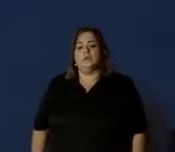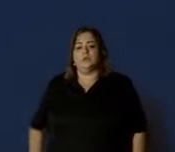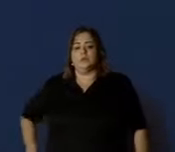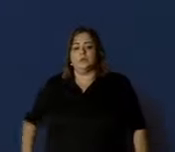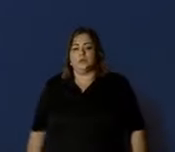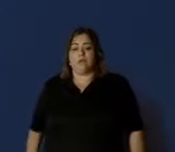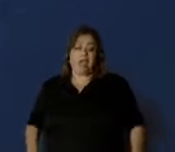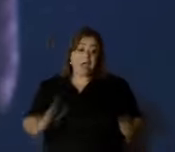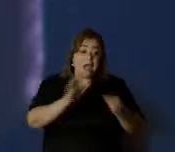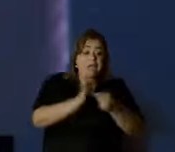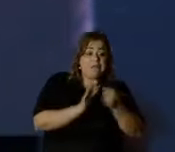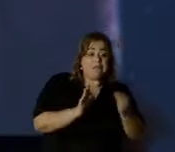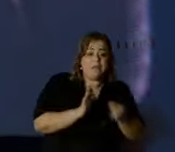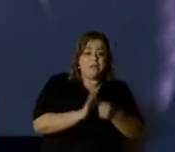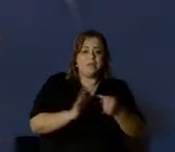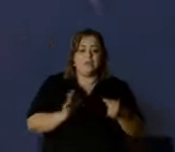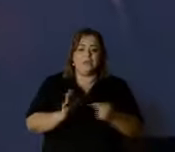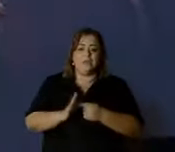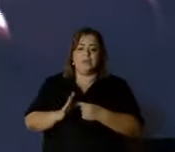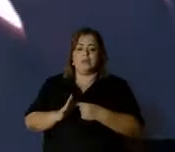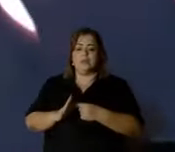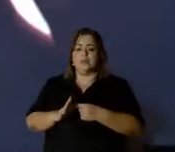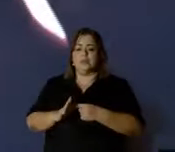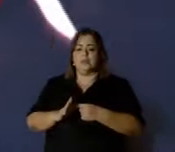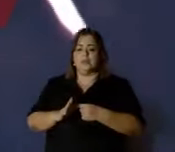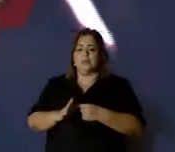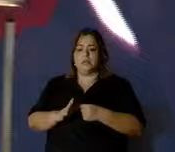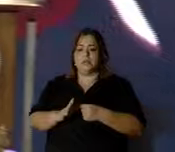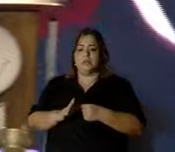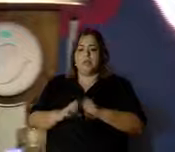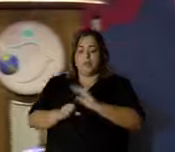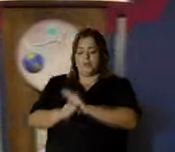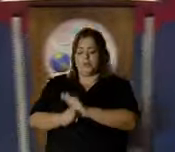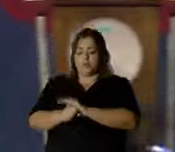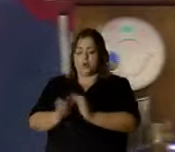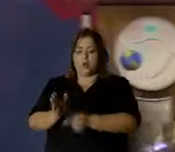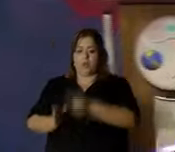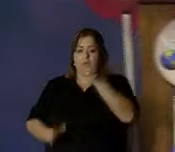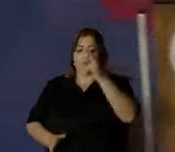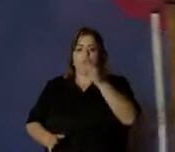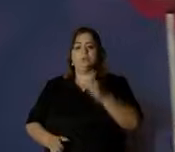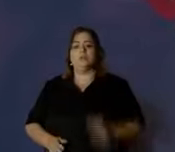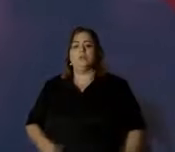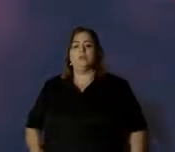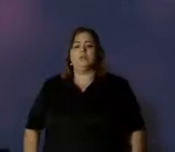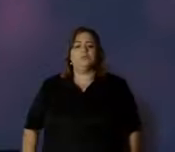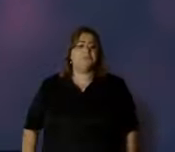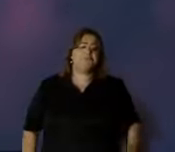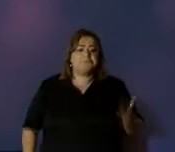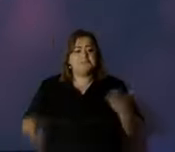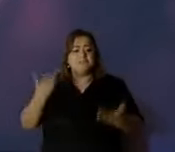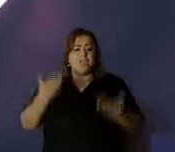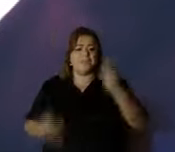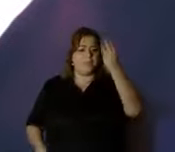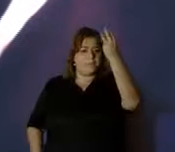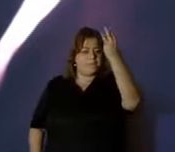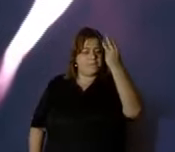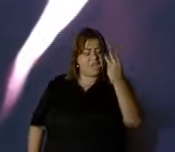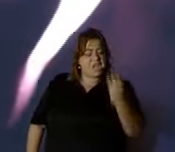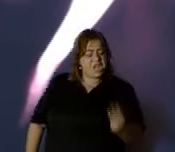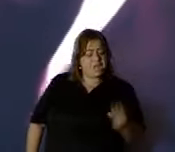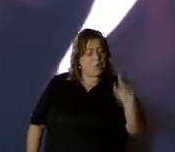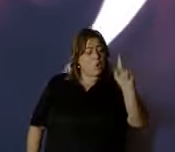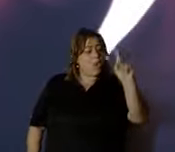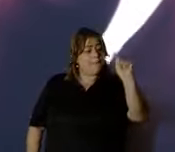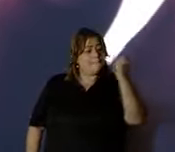diabetes, que si hay alta presión, mire, dedíquele, aunque sea el miércoles o martes, el día